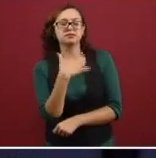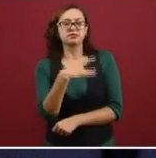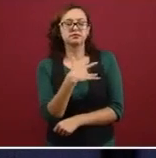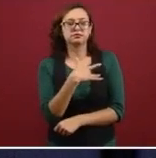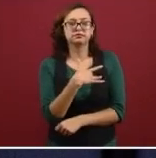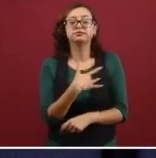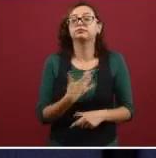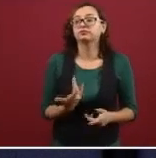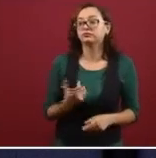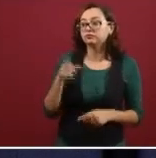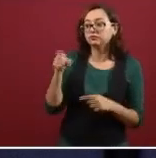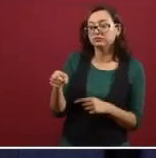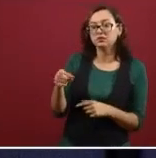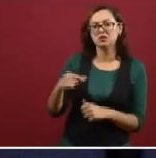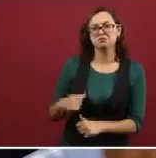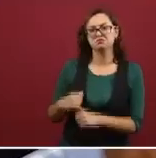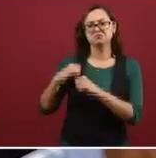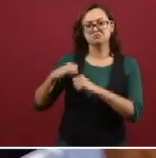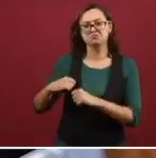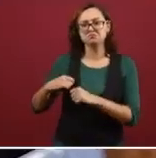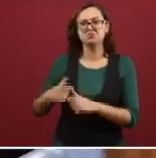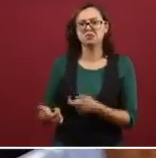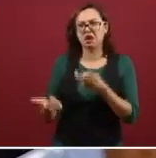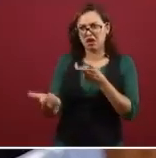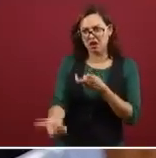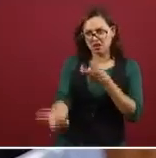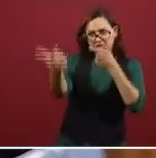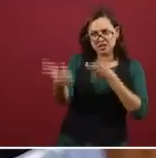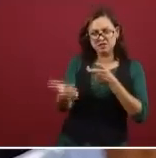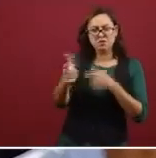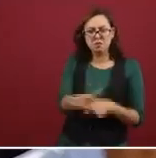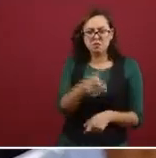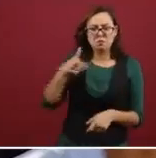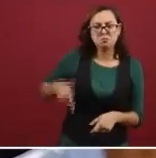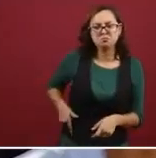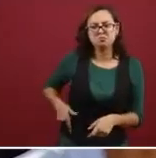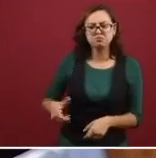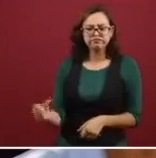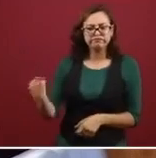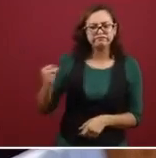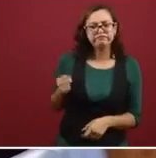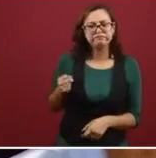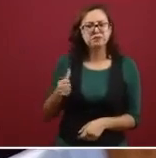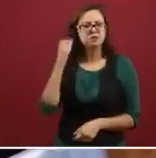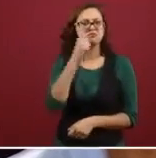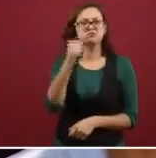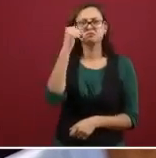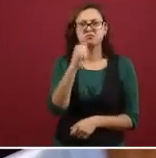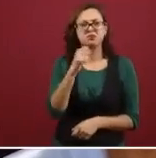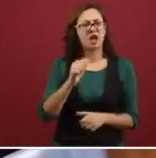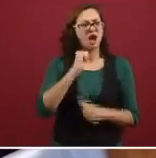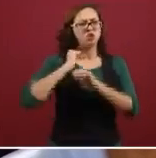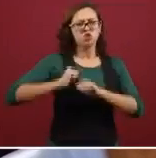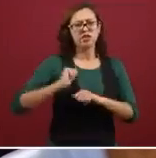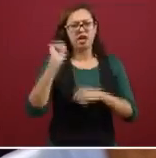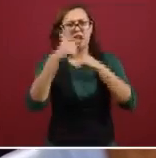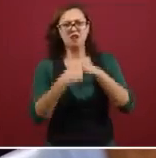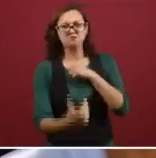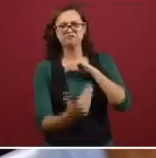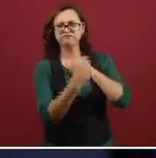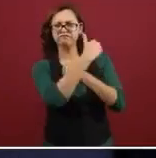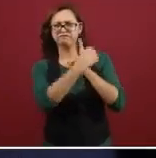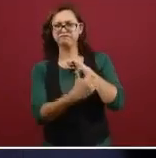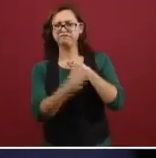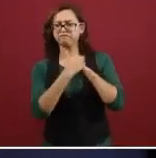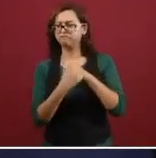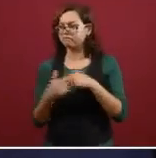ninguna autoridad lo desarme de un rifle y una pistola que traerá consigo en cualquier momento. Textualmente dice,